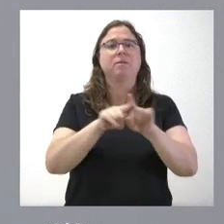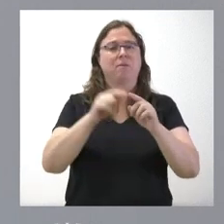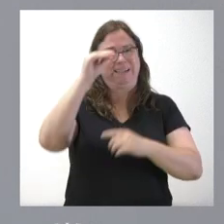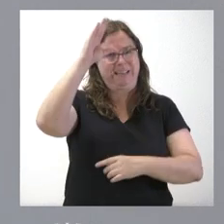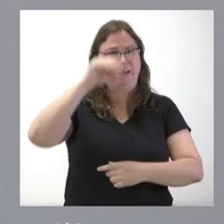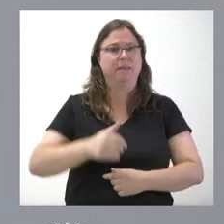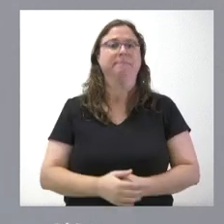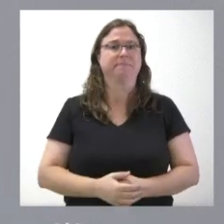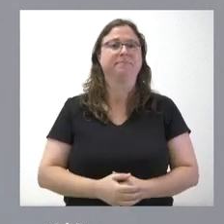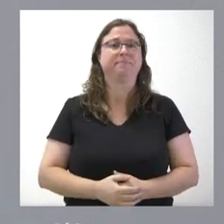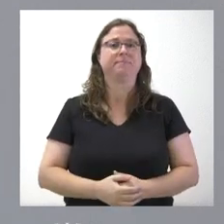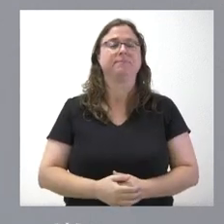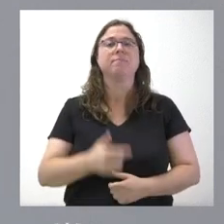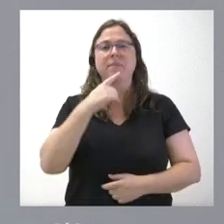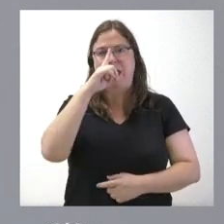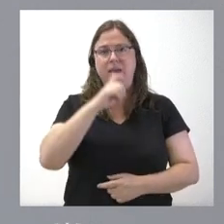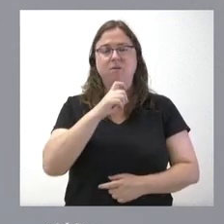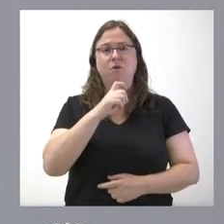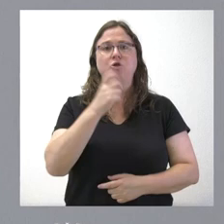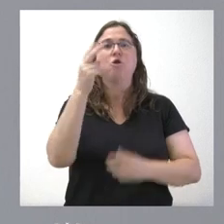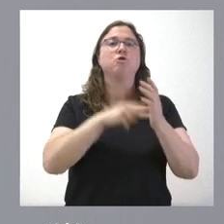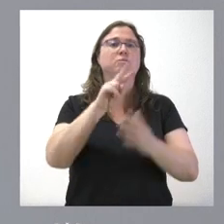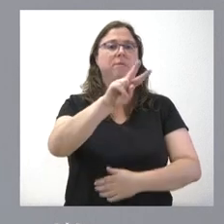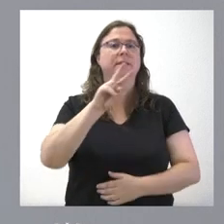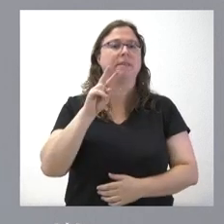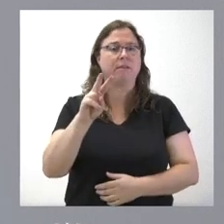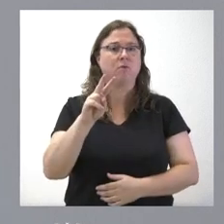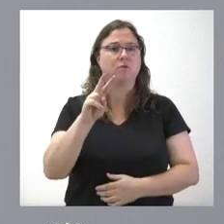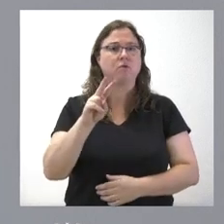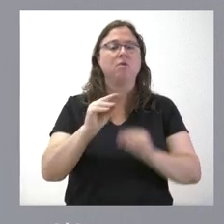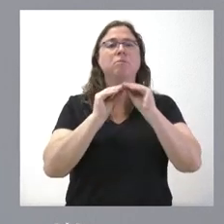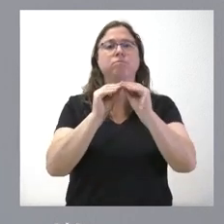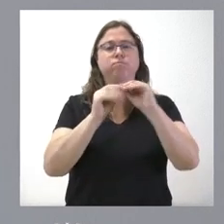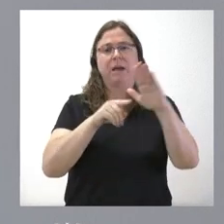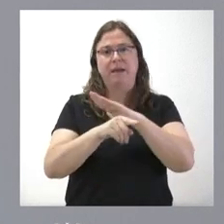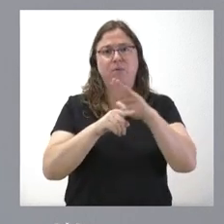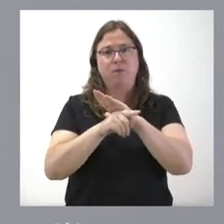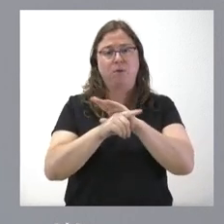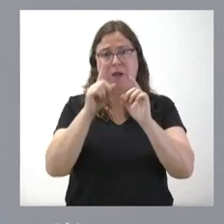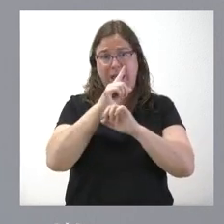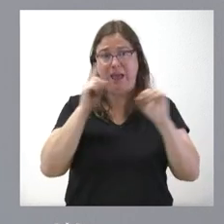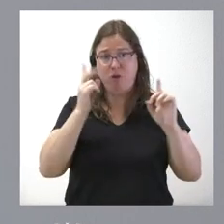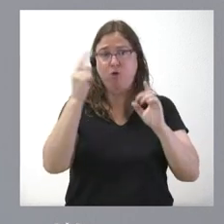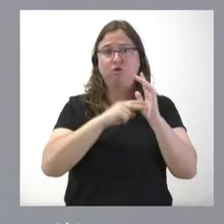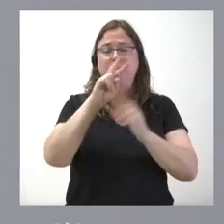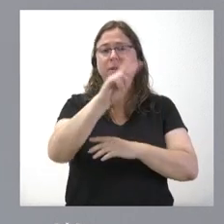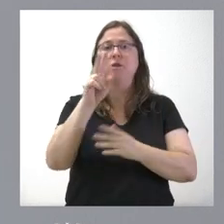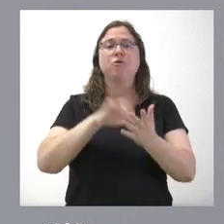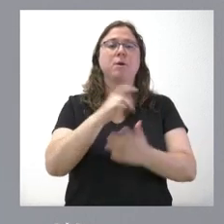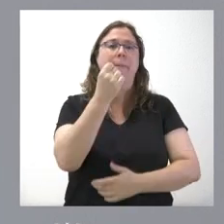inteligente en el año 22 la ejecución de ese año alcanzó